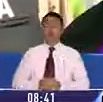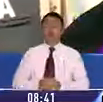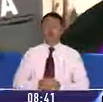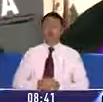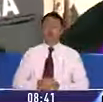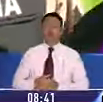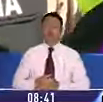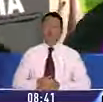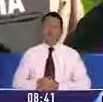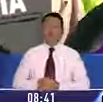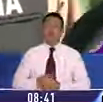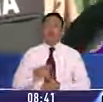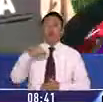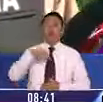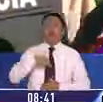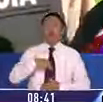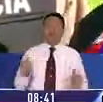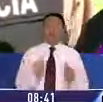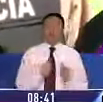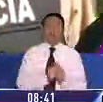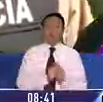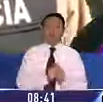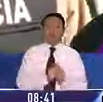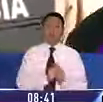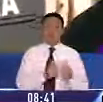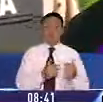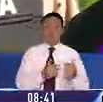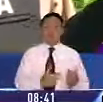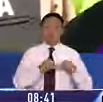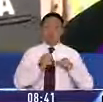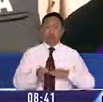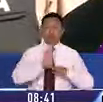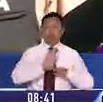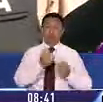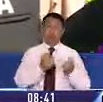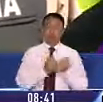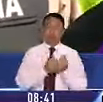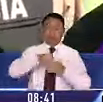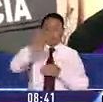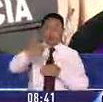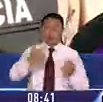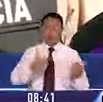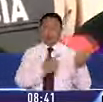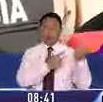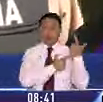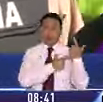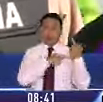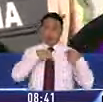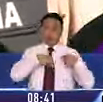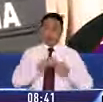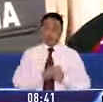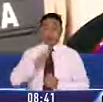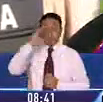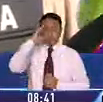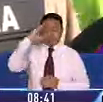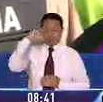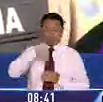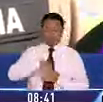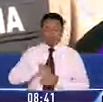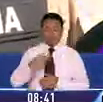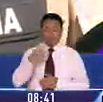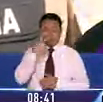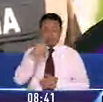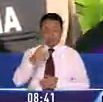estamos reforzando la escolta legislativa y nos está apoyando Fuerzas Armadas en los exteriores. Por lo tanto, como se ve, la parte